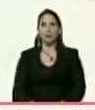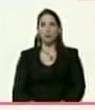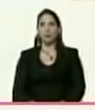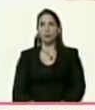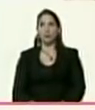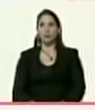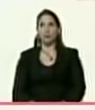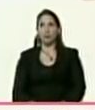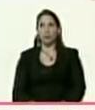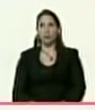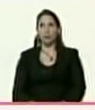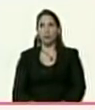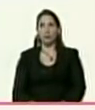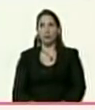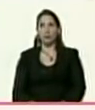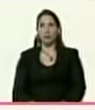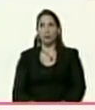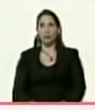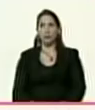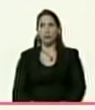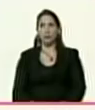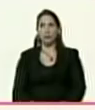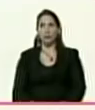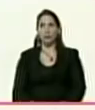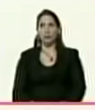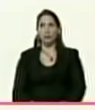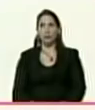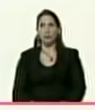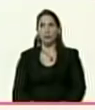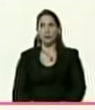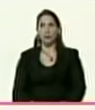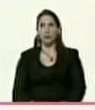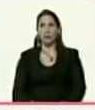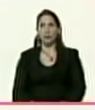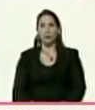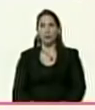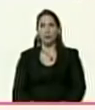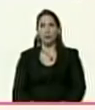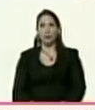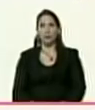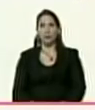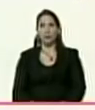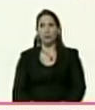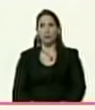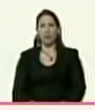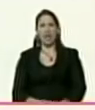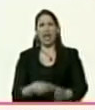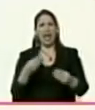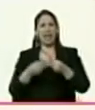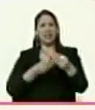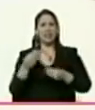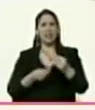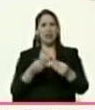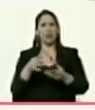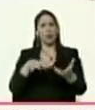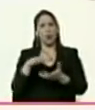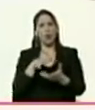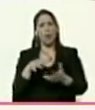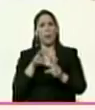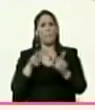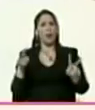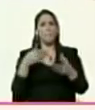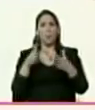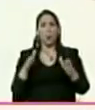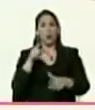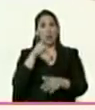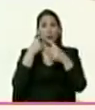Muchas gracias, mi amado. Quienes reincidan, obviamente, están haciendo un grave daño a la paz pública. Lamentablemente, es una